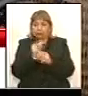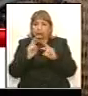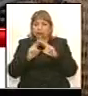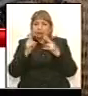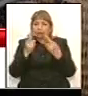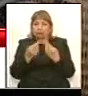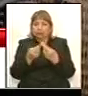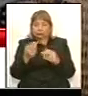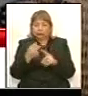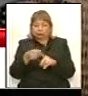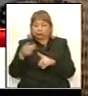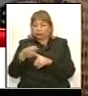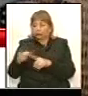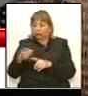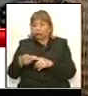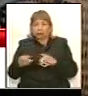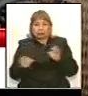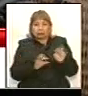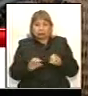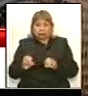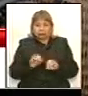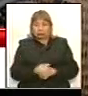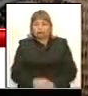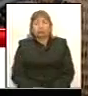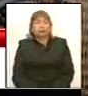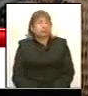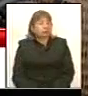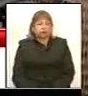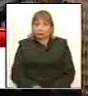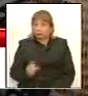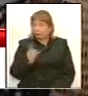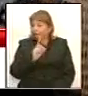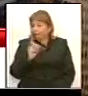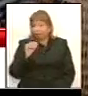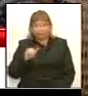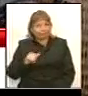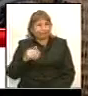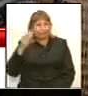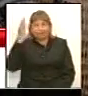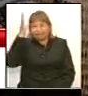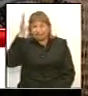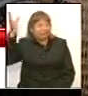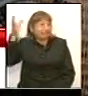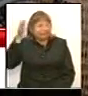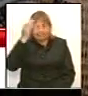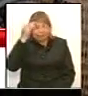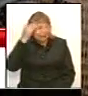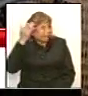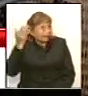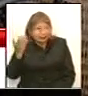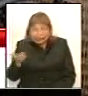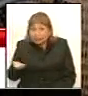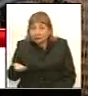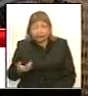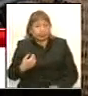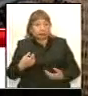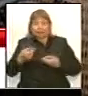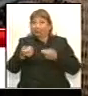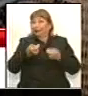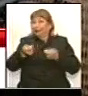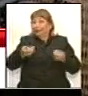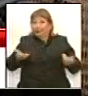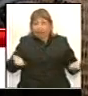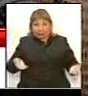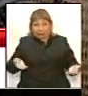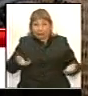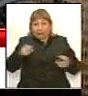con diferentes actores. Si no estamos en capacidad de darle rectoría